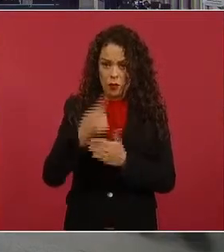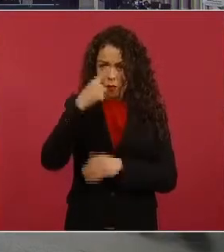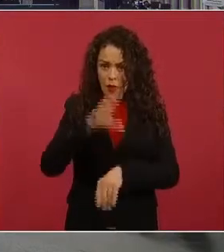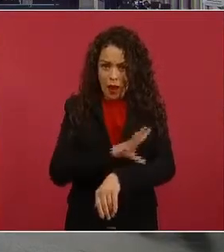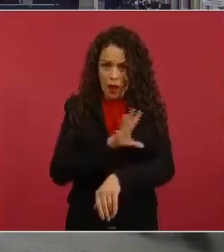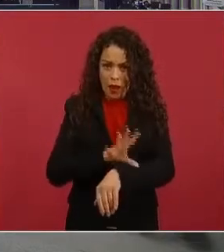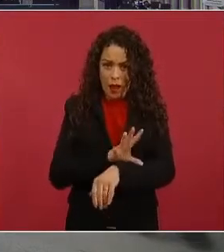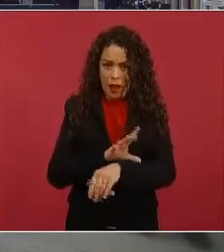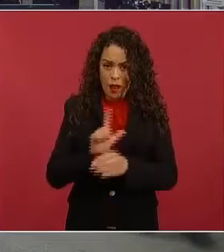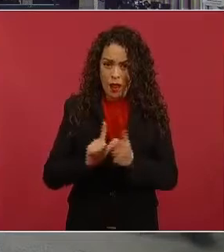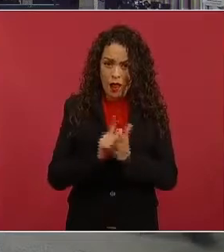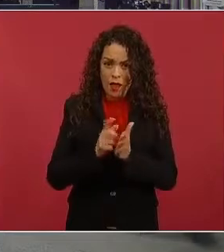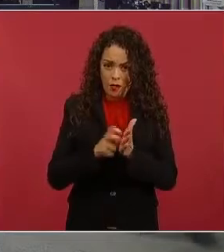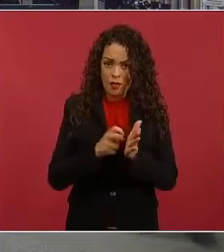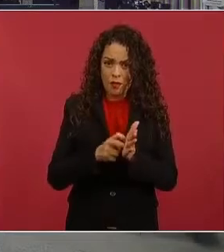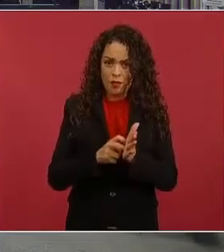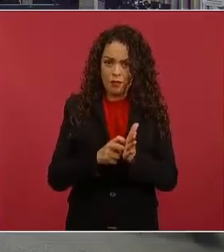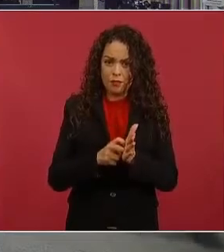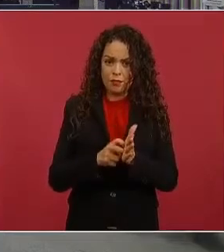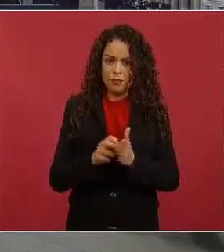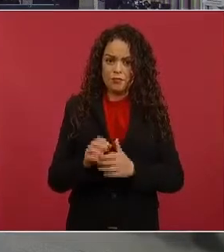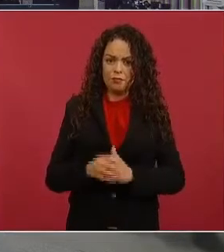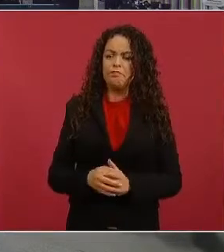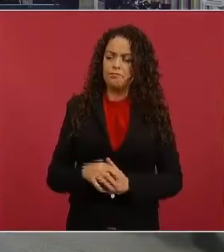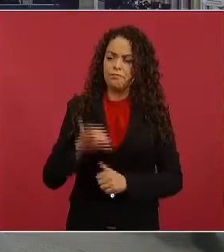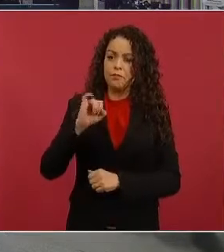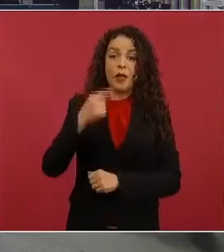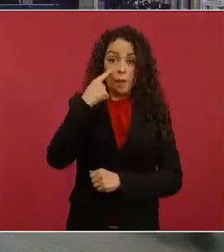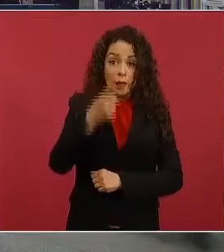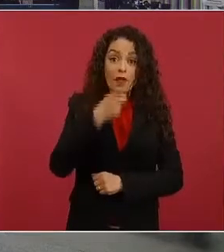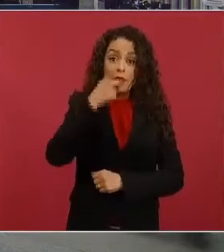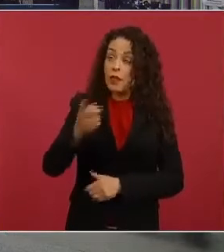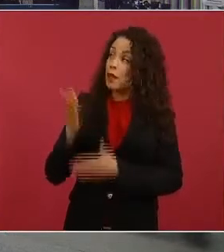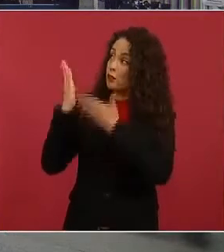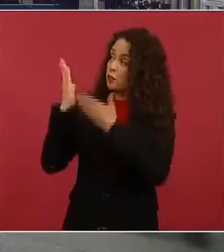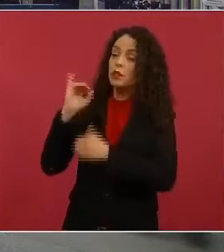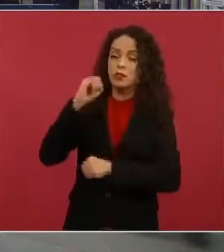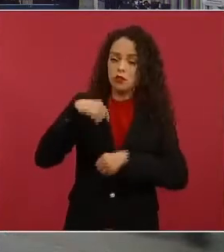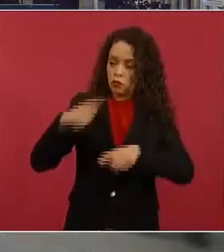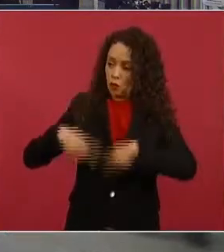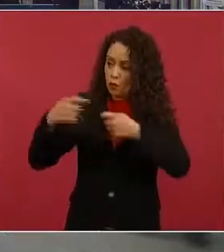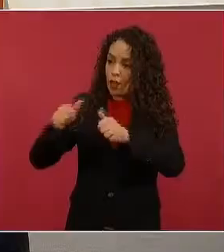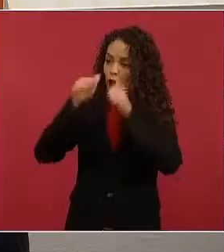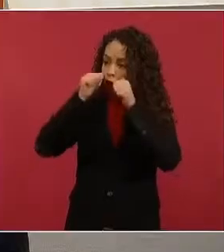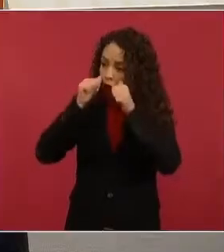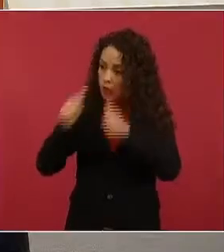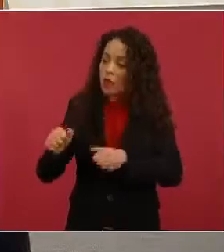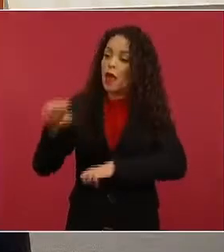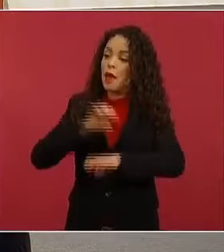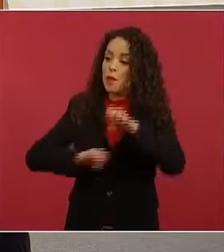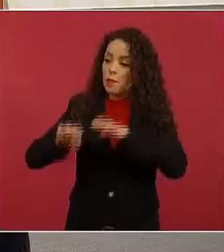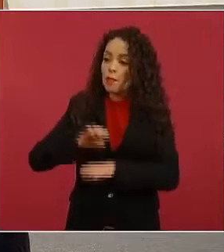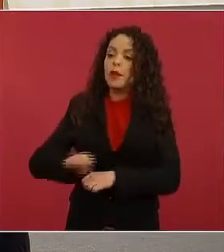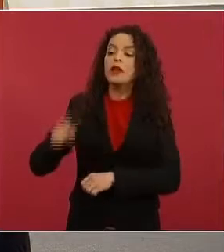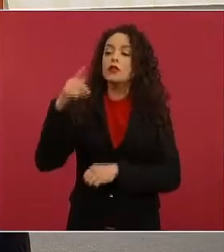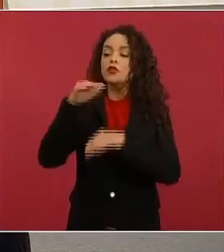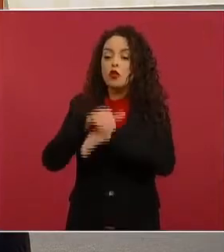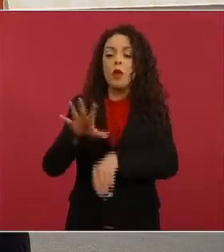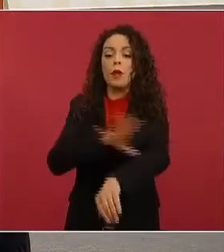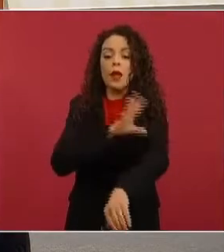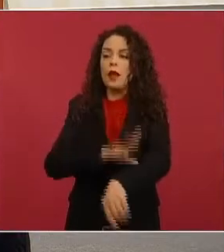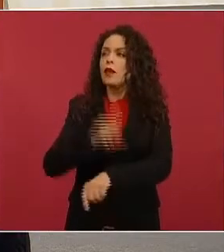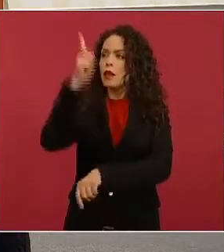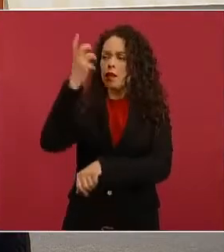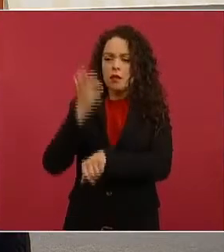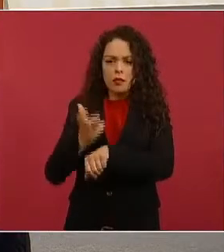Ahí está, miren. Estamos dispuestos a atender a las empresas del sector energético de Estados Unidos sin actuar